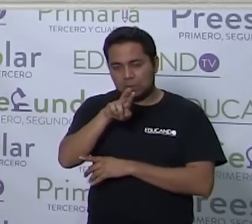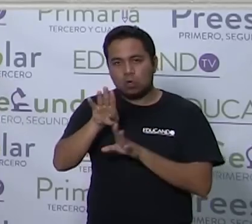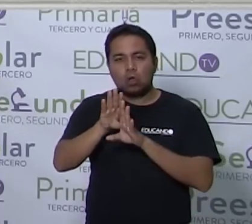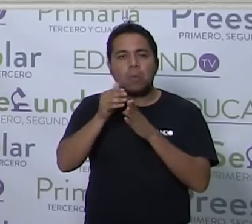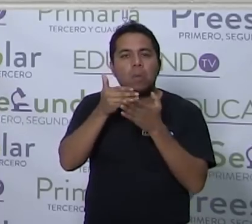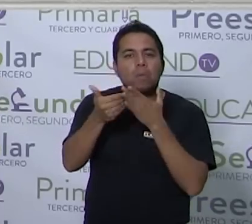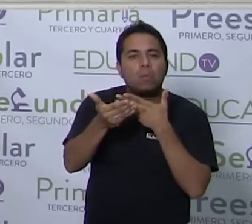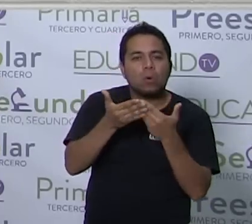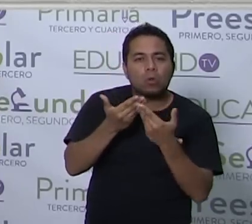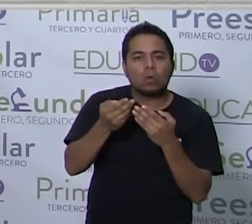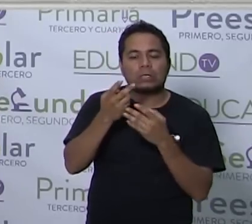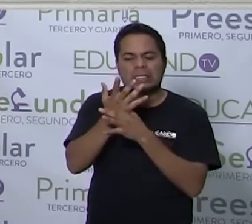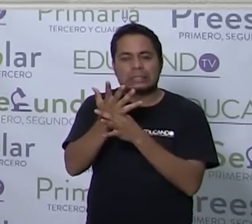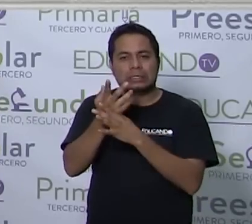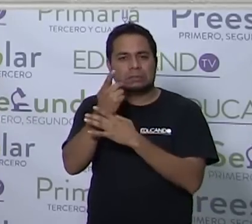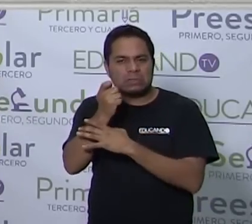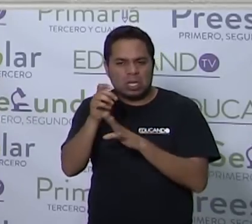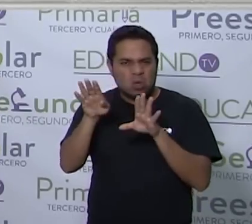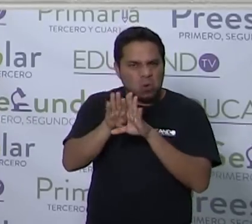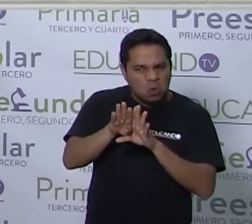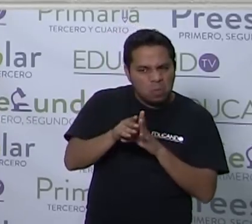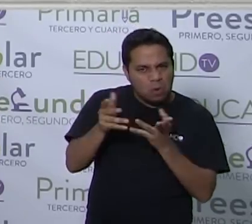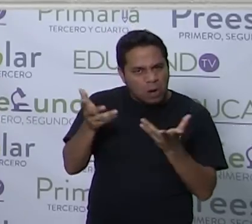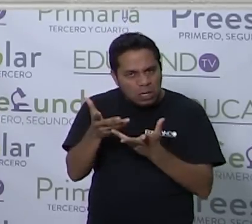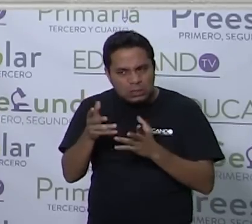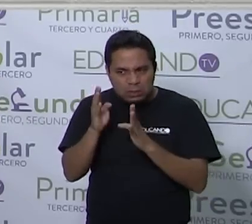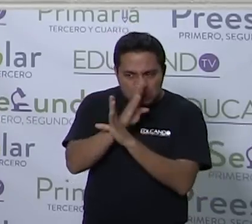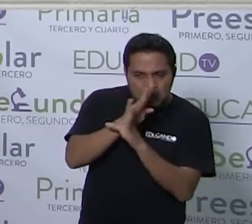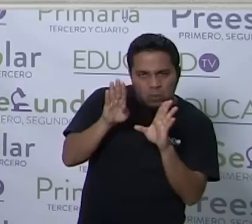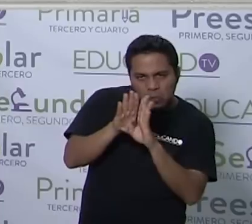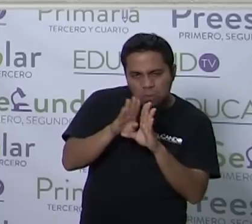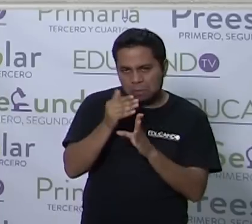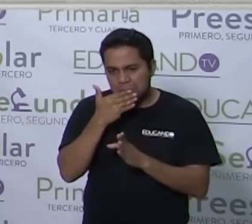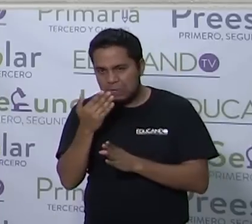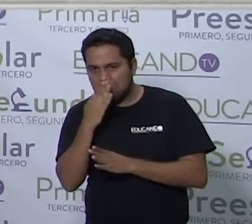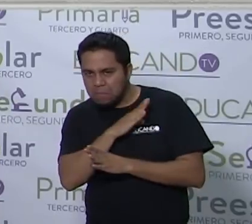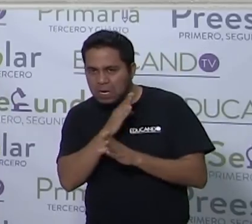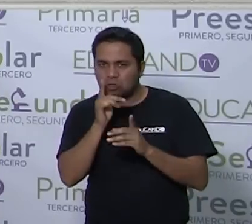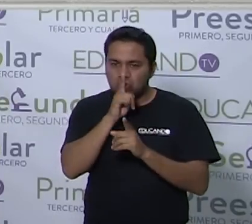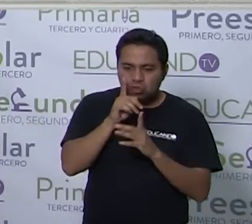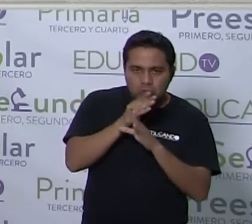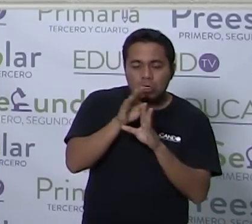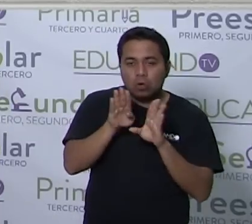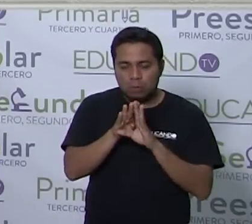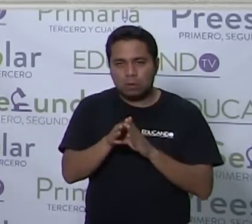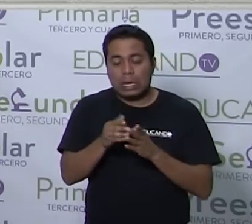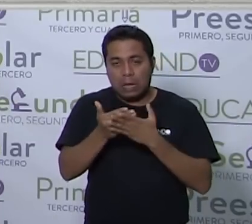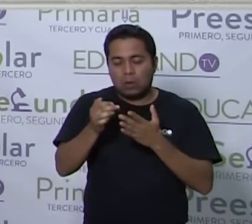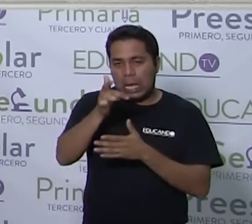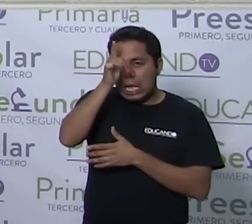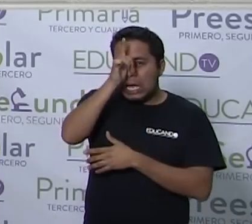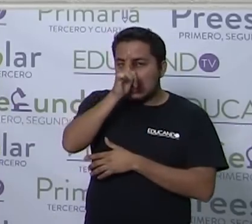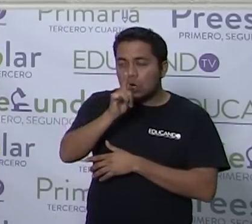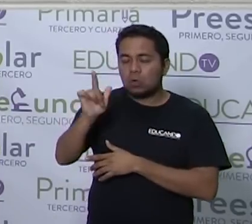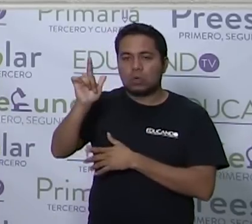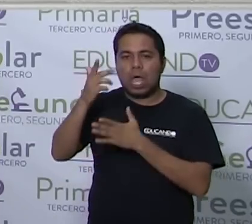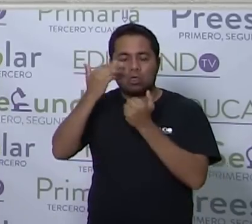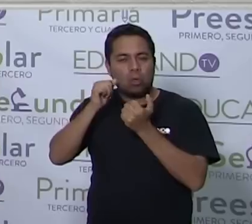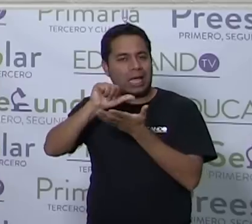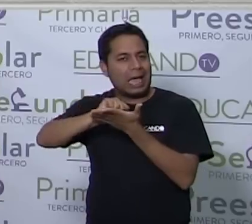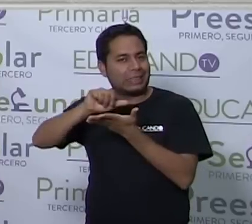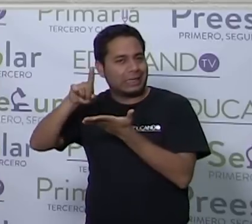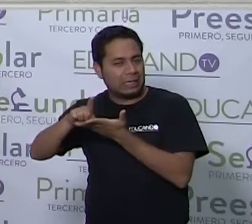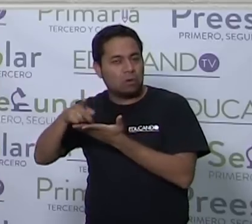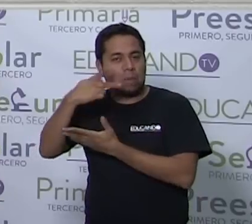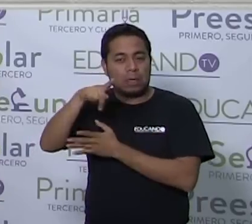dice cómo era ese acto de acechar. Ahora, La luna no tiene adjetivos,